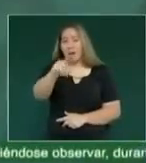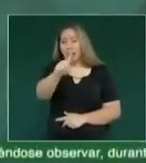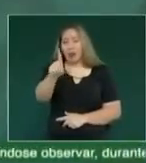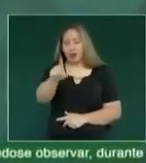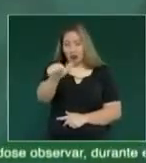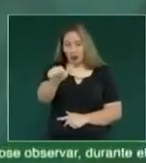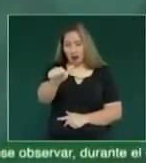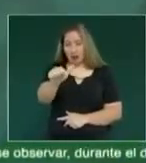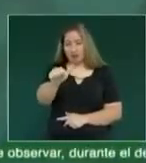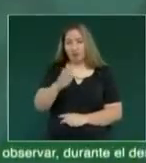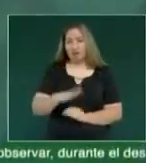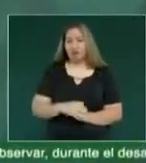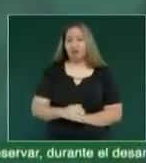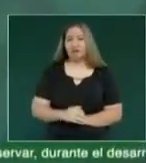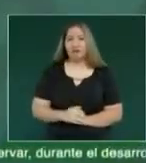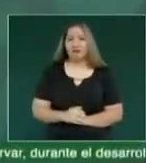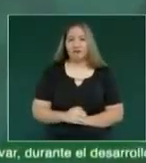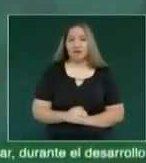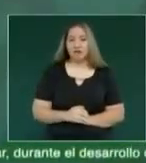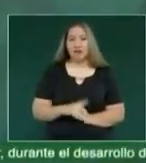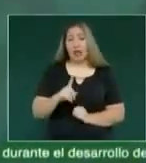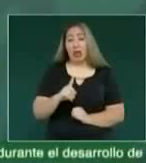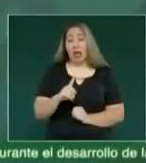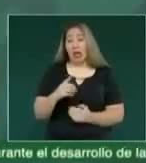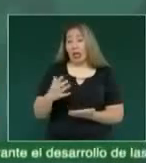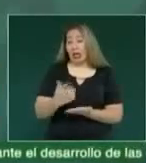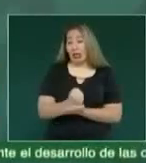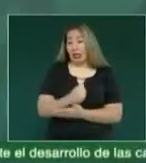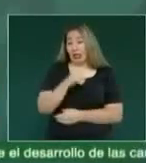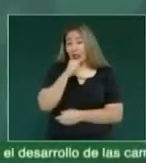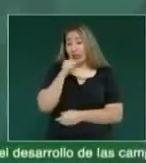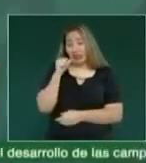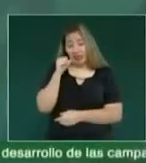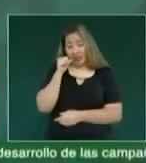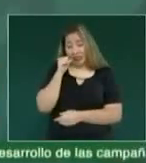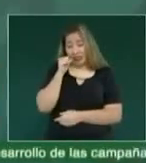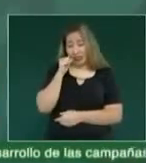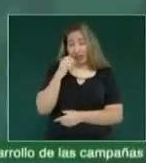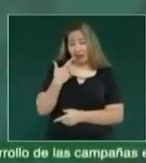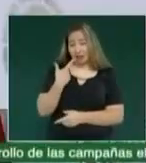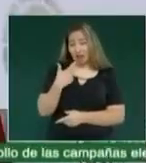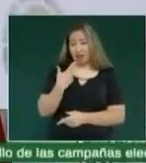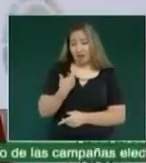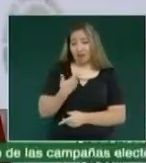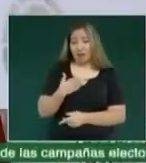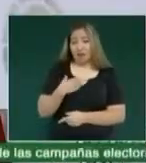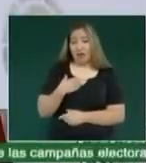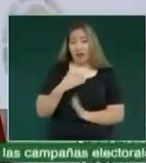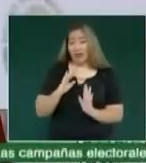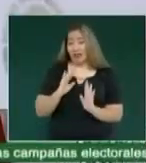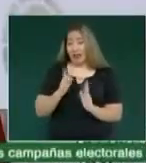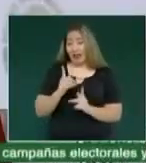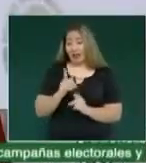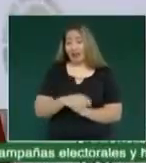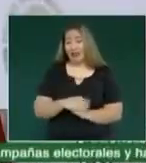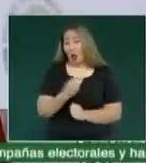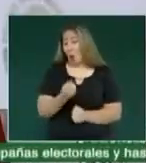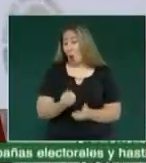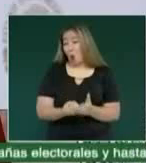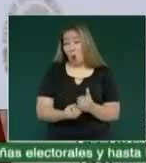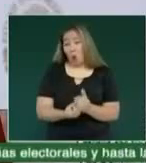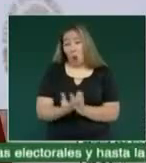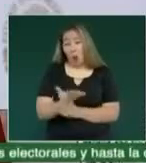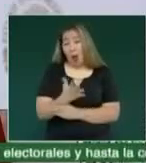lo dijo, pero sí lo pensó. Porque se veía muy emocionado. Y además dijo, fíjense bien, en el sexenio de Peña Nieto,